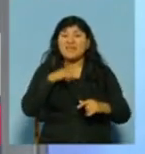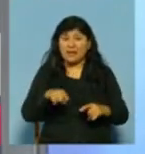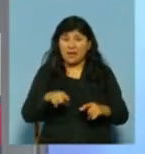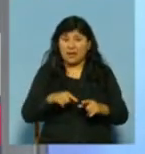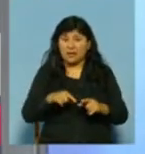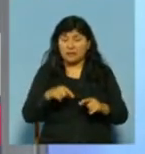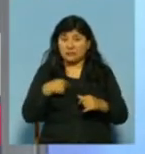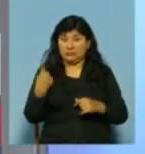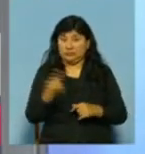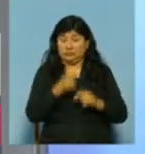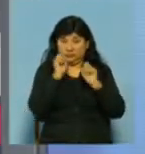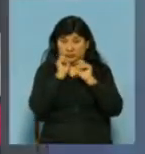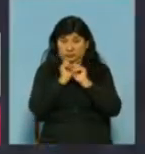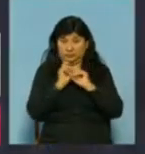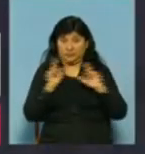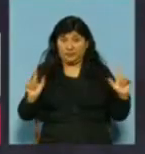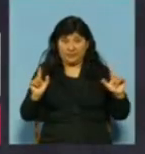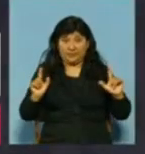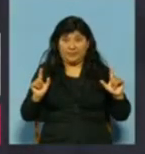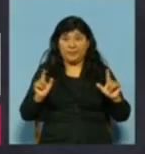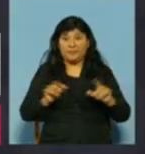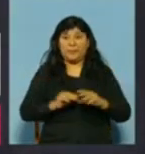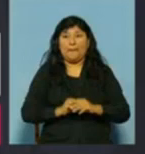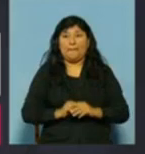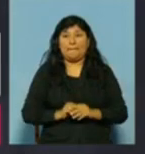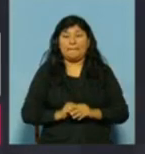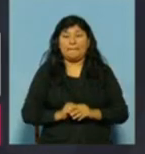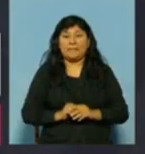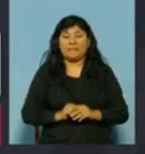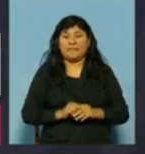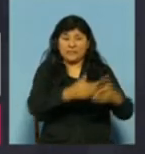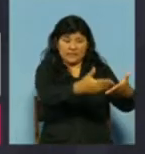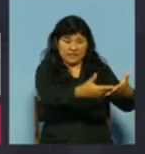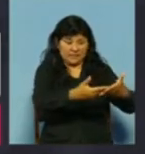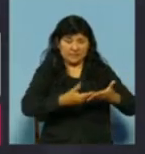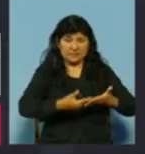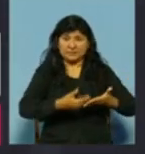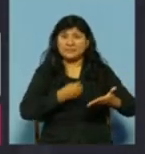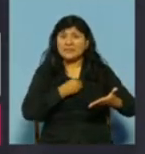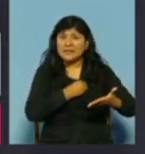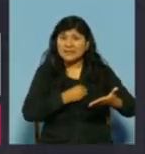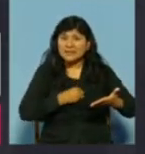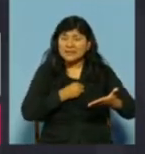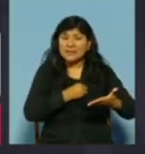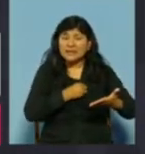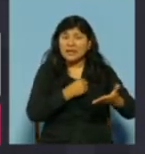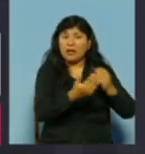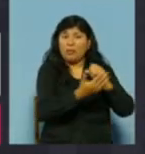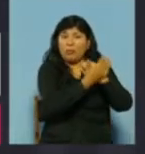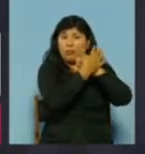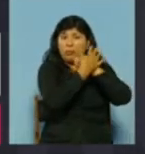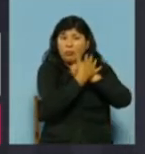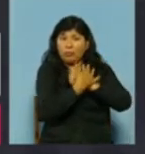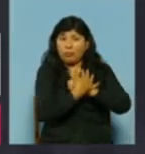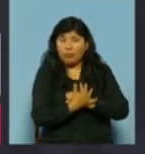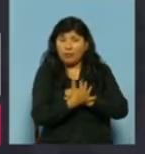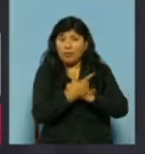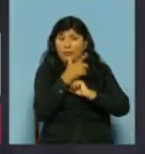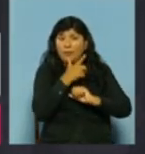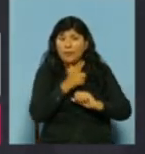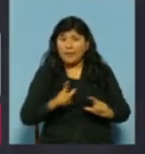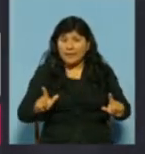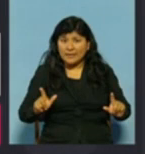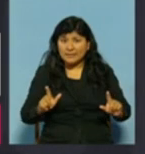Investiga. Sorpresa, obviamente, la sensación de avasallamiento por parte de...